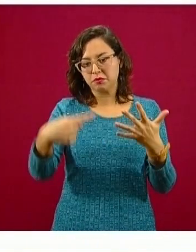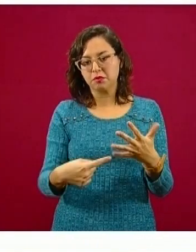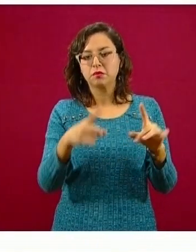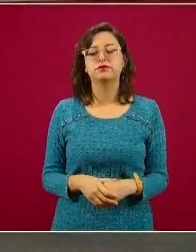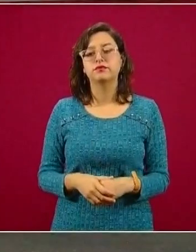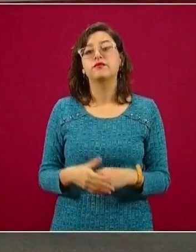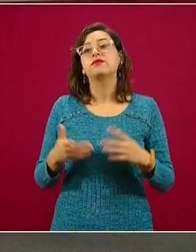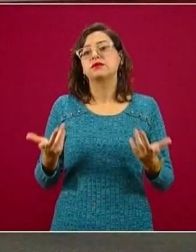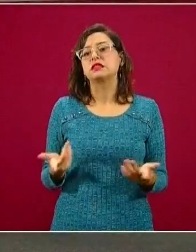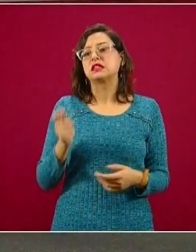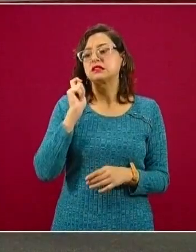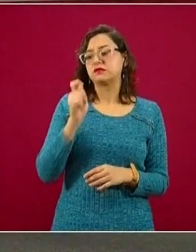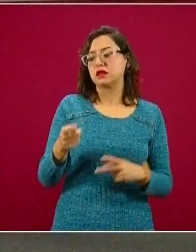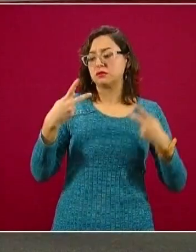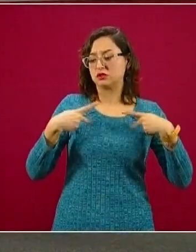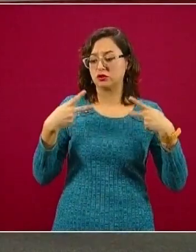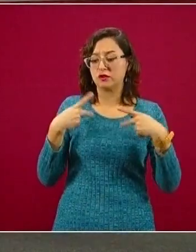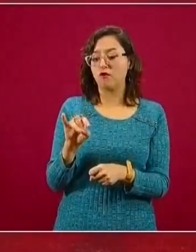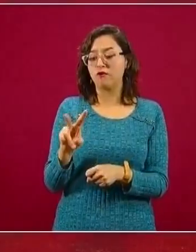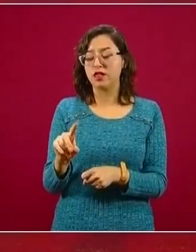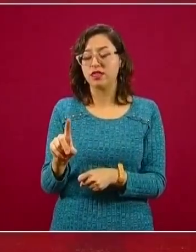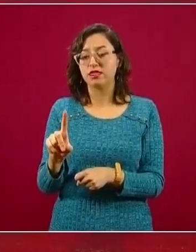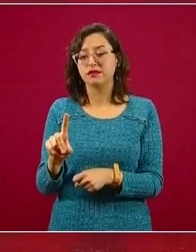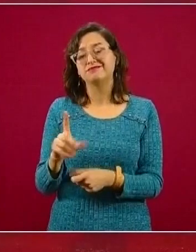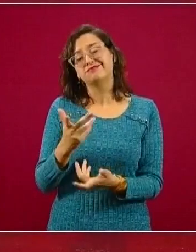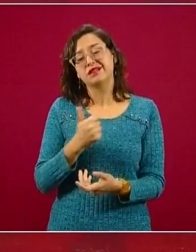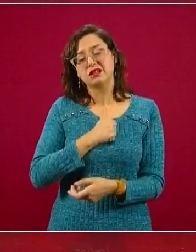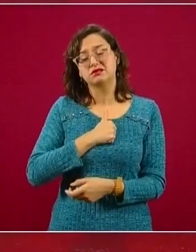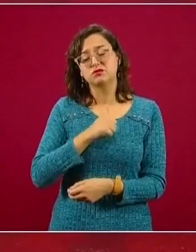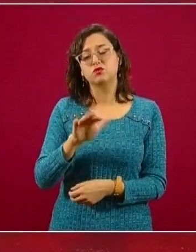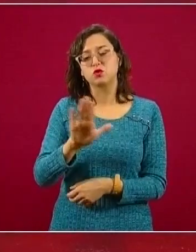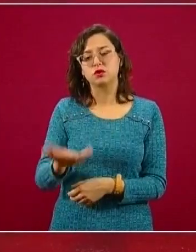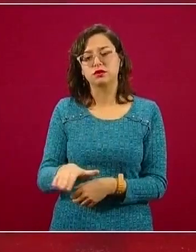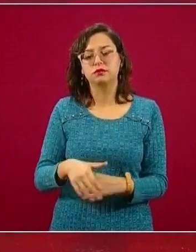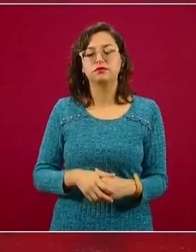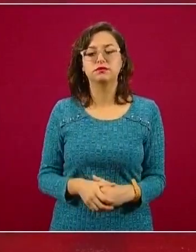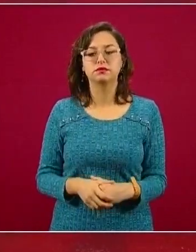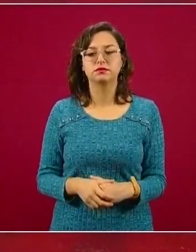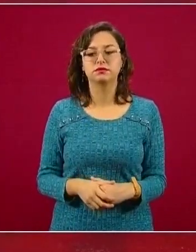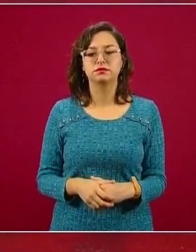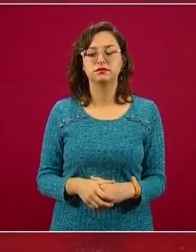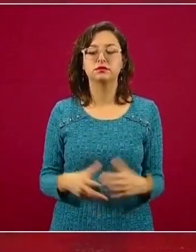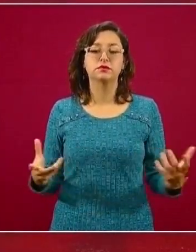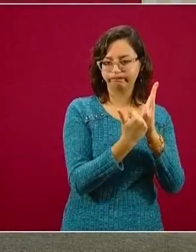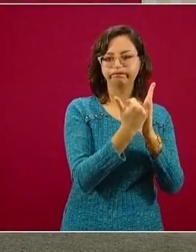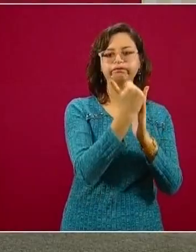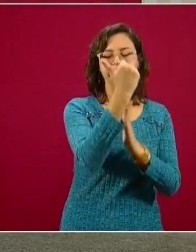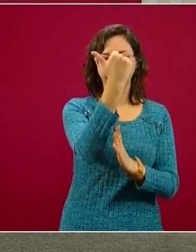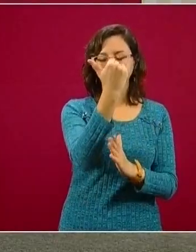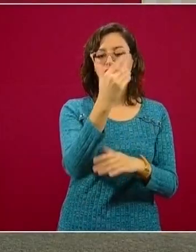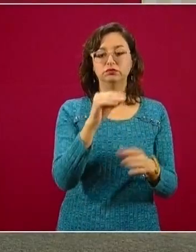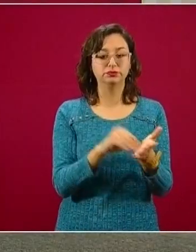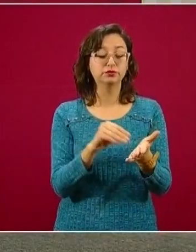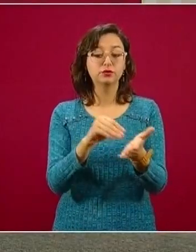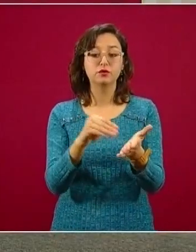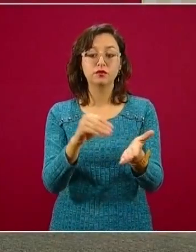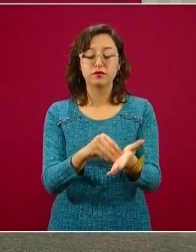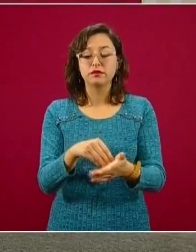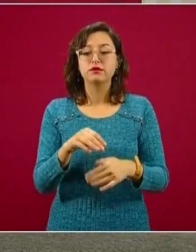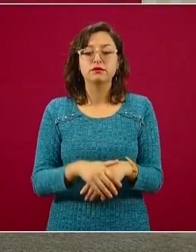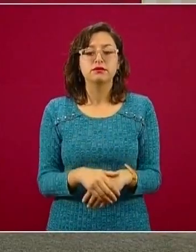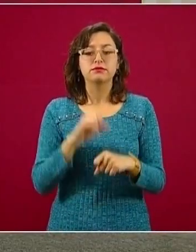por ciento el menor registrado en los días de más aceleramiento de los casos y aunque no significa una tendencia de reducción